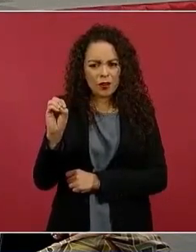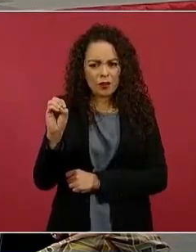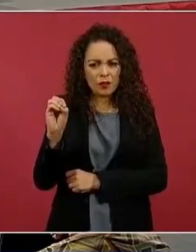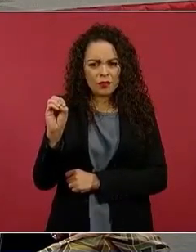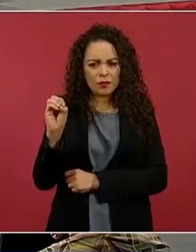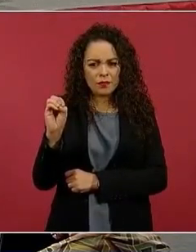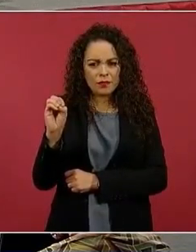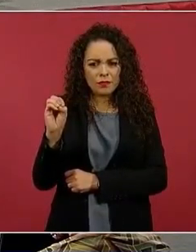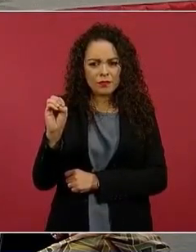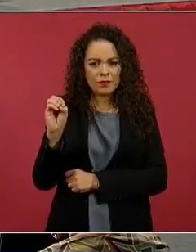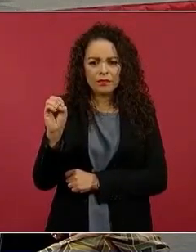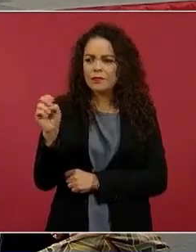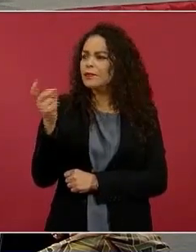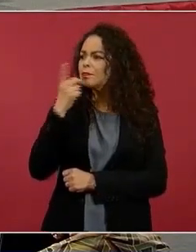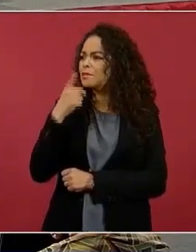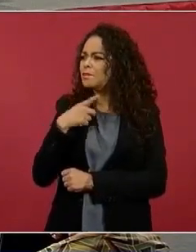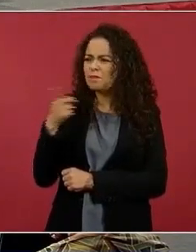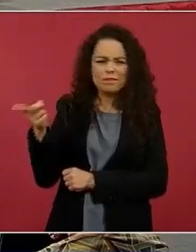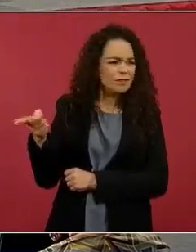ahorita me dice,